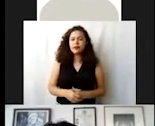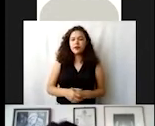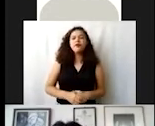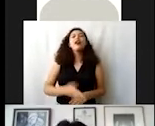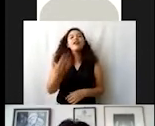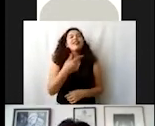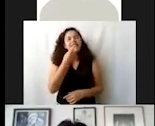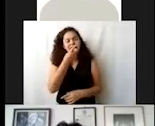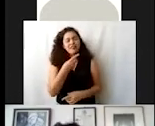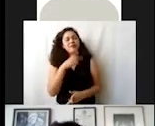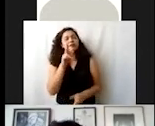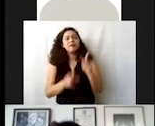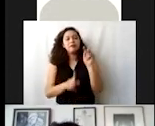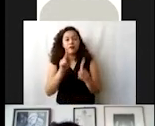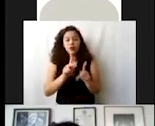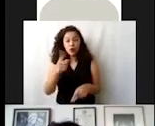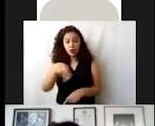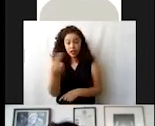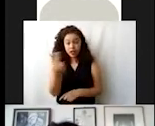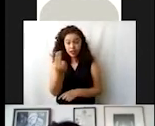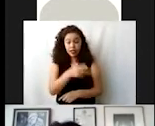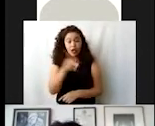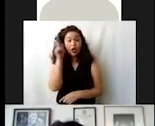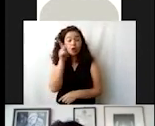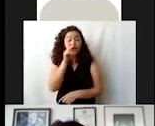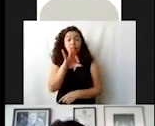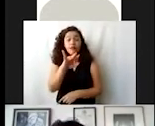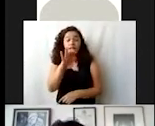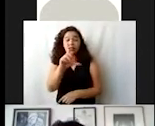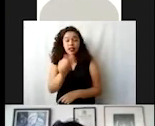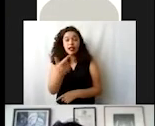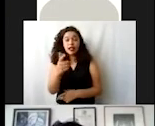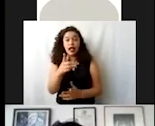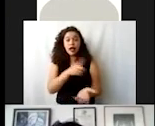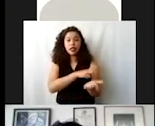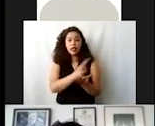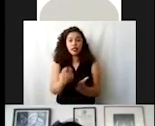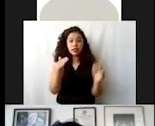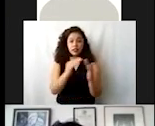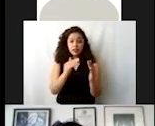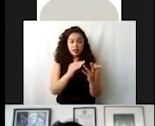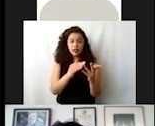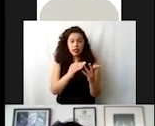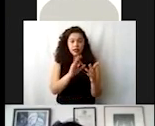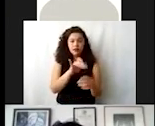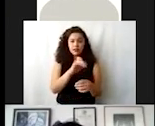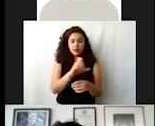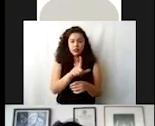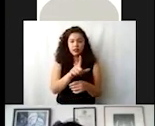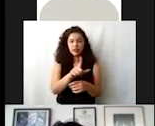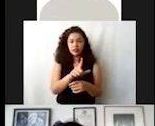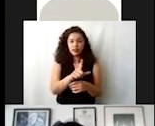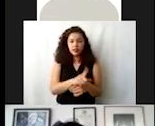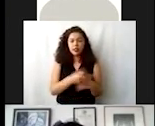platícanos, ¿será necesario que el comprobante fiscal tenga el domicilio? Pues creo que por resolución miscelánea ya nos daba la facilidad